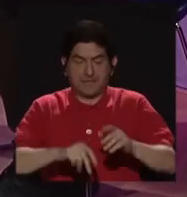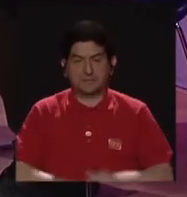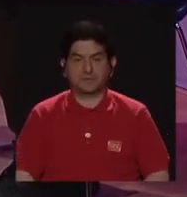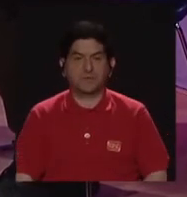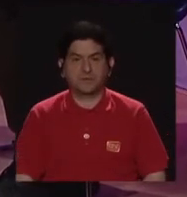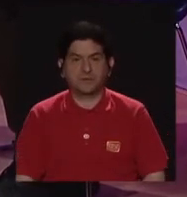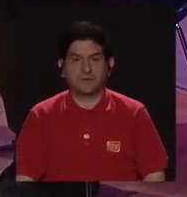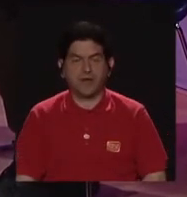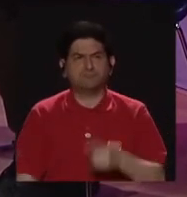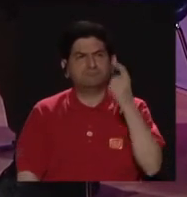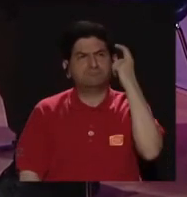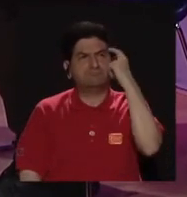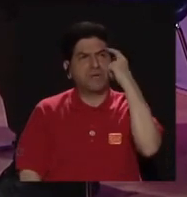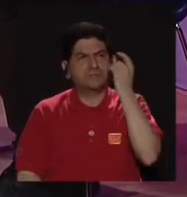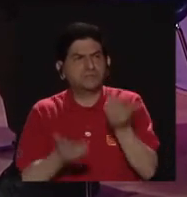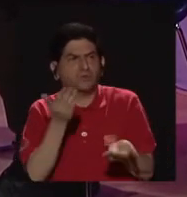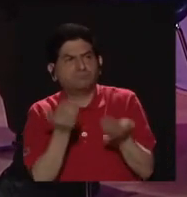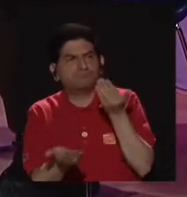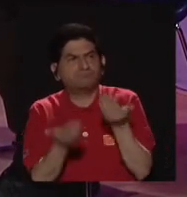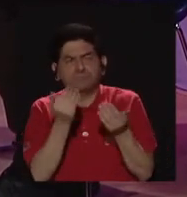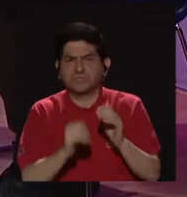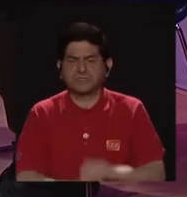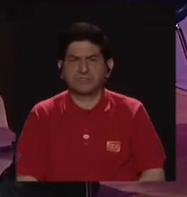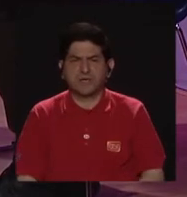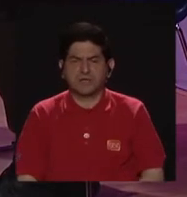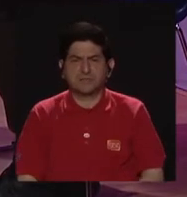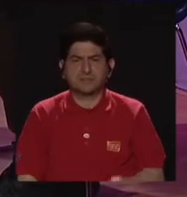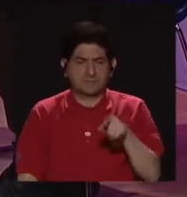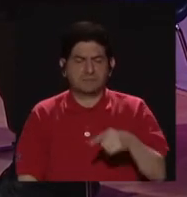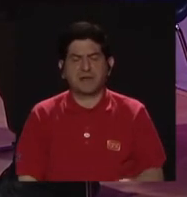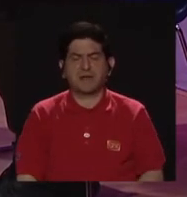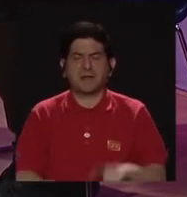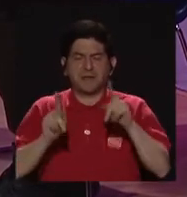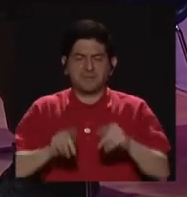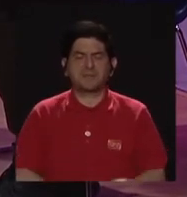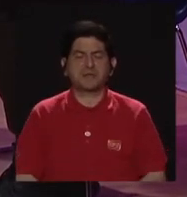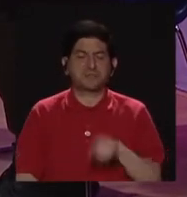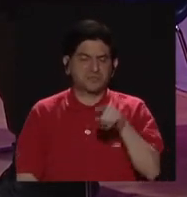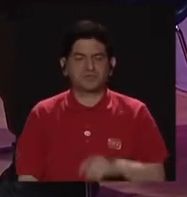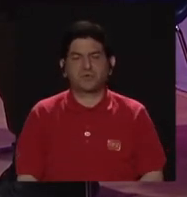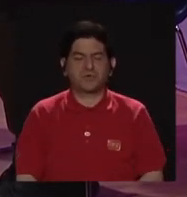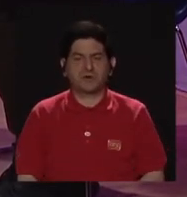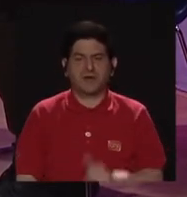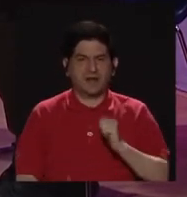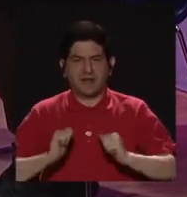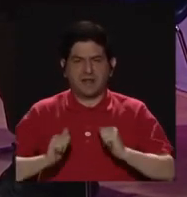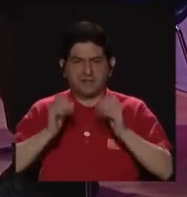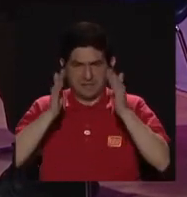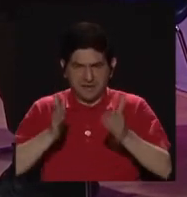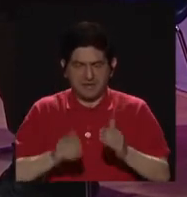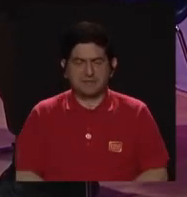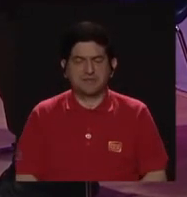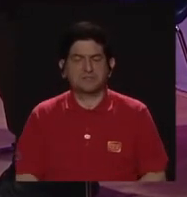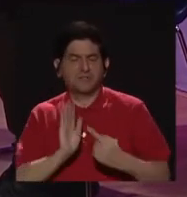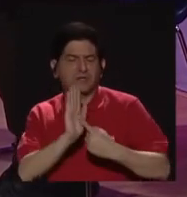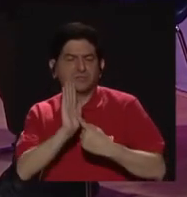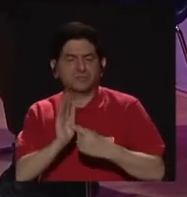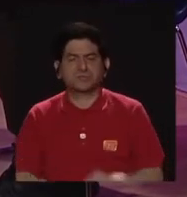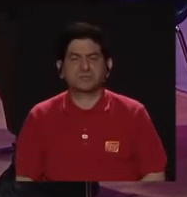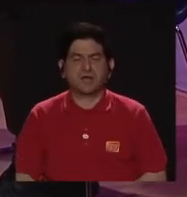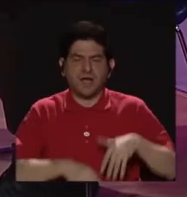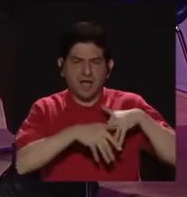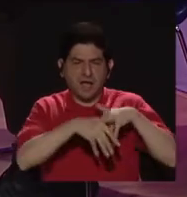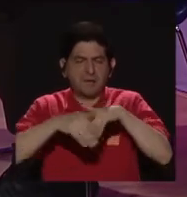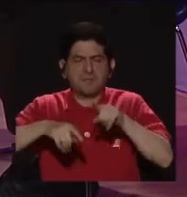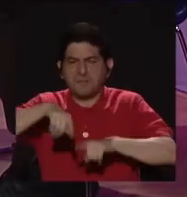que se pensó para el sector farándula de la marcha del orgullo poder de filial orgullo en marcha de